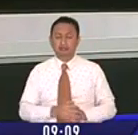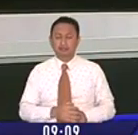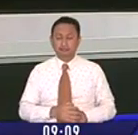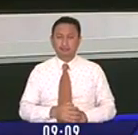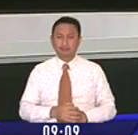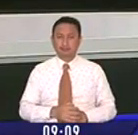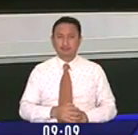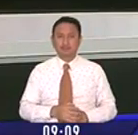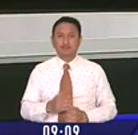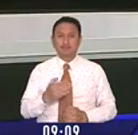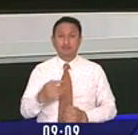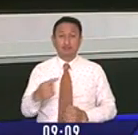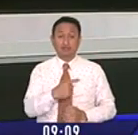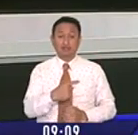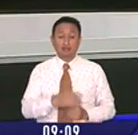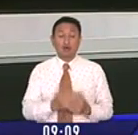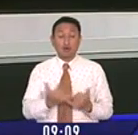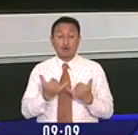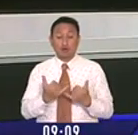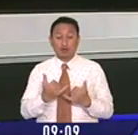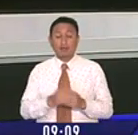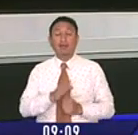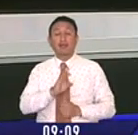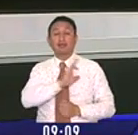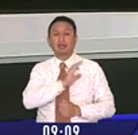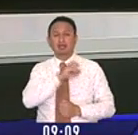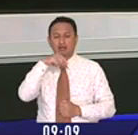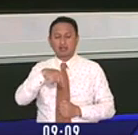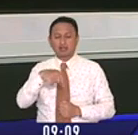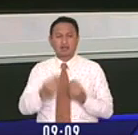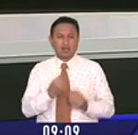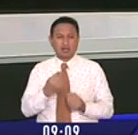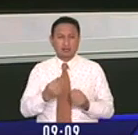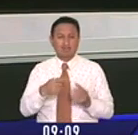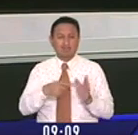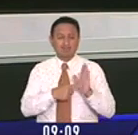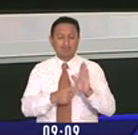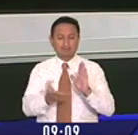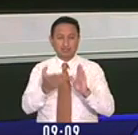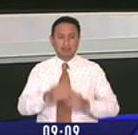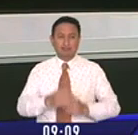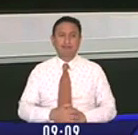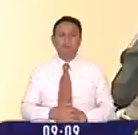República y cómo observan el panorama expertos laborales? A continuación vamos a revisarlo.